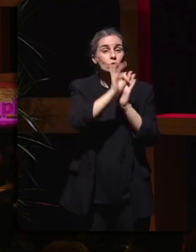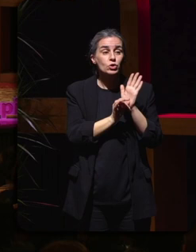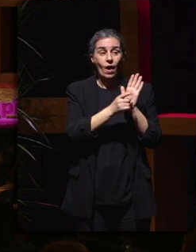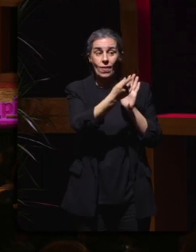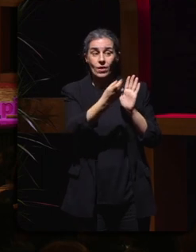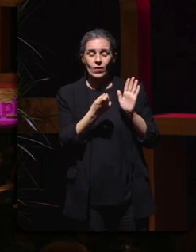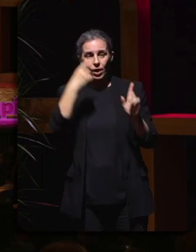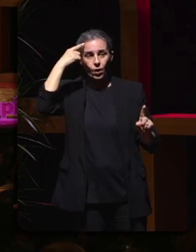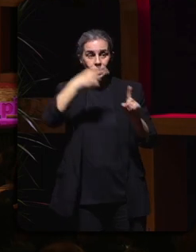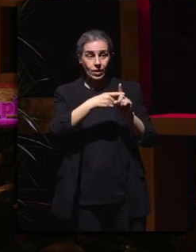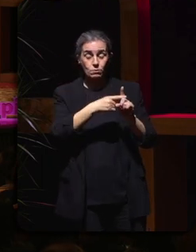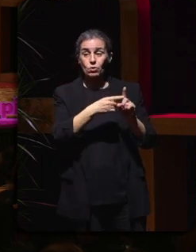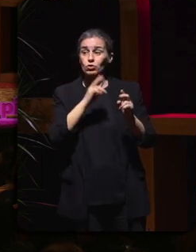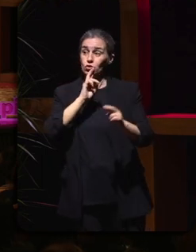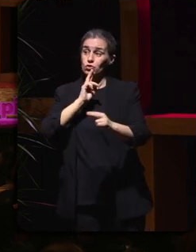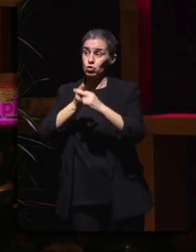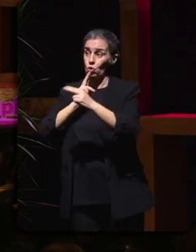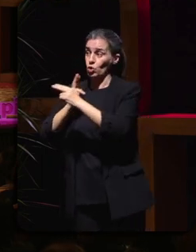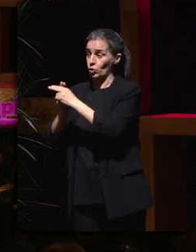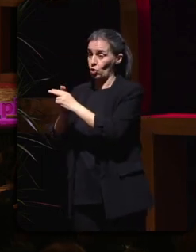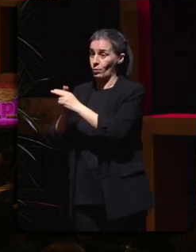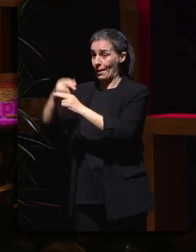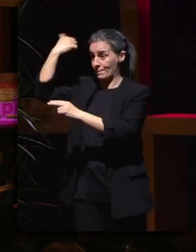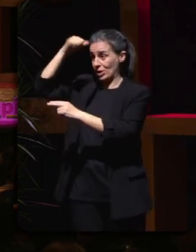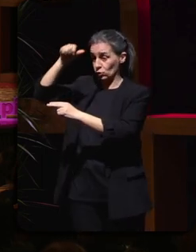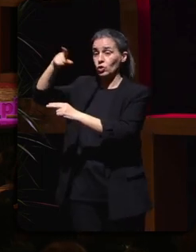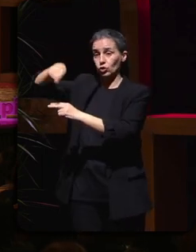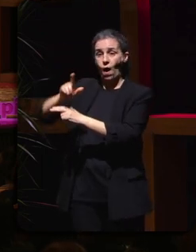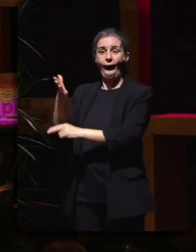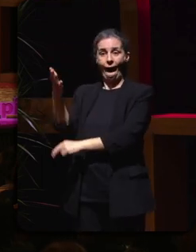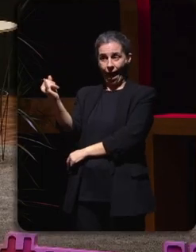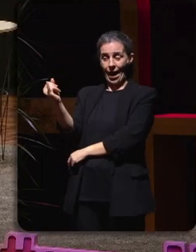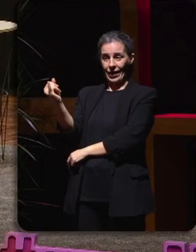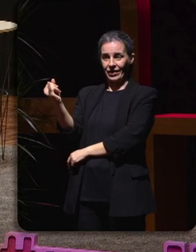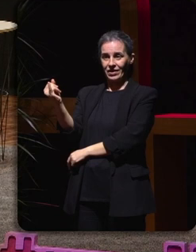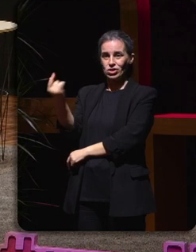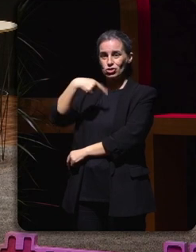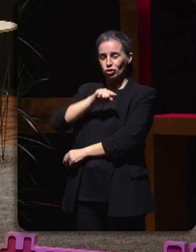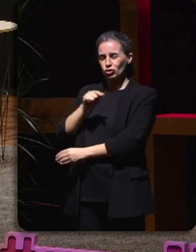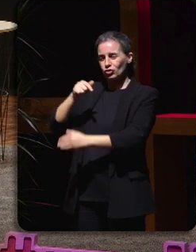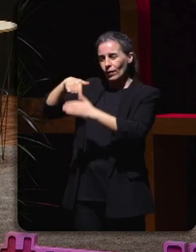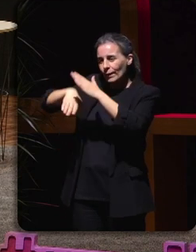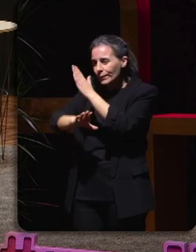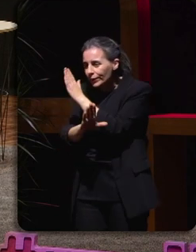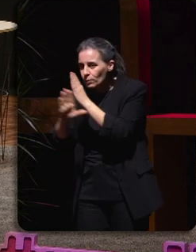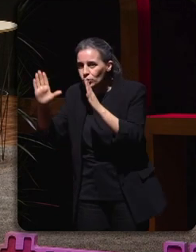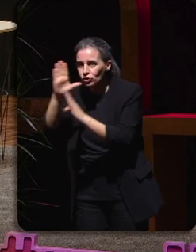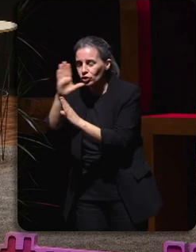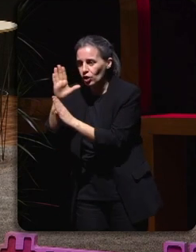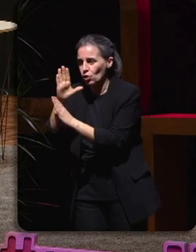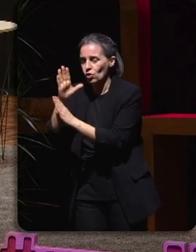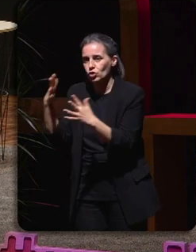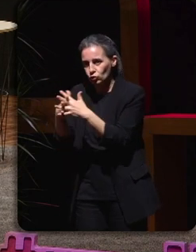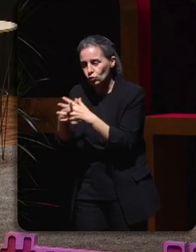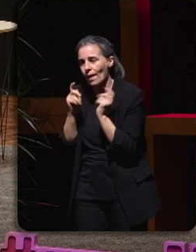para que lo nombrado que es lo masculino exista estamos ahí soportando el peso sin ser